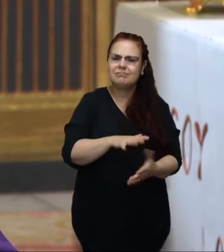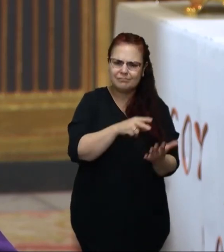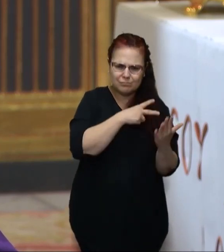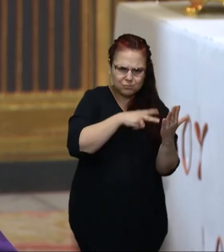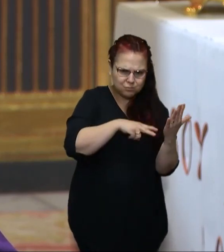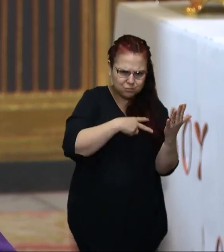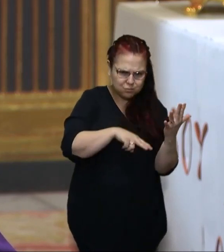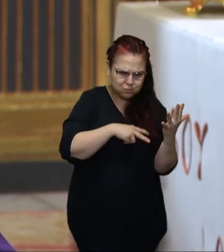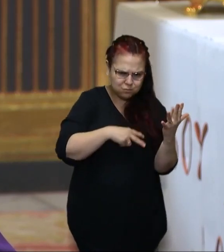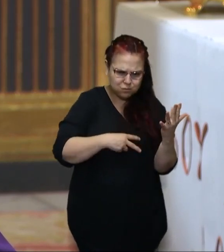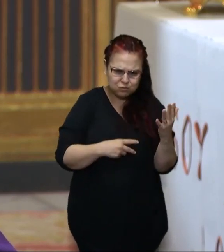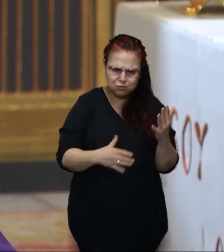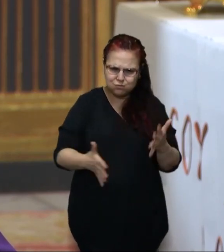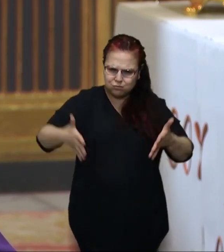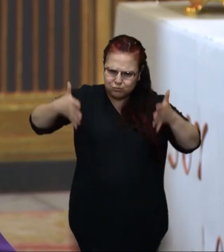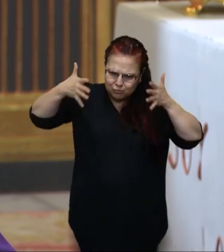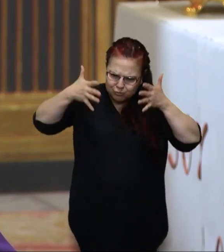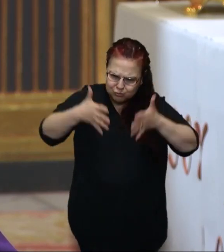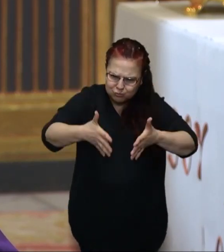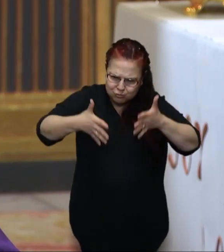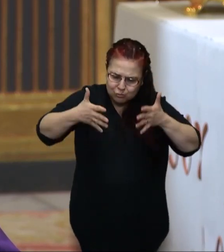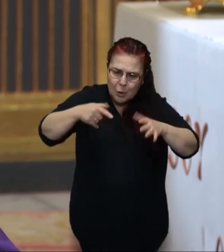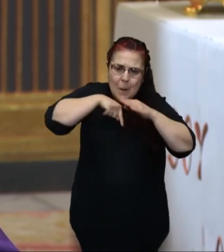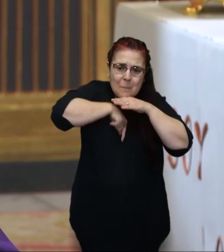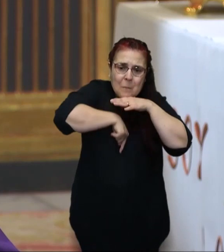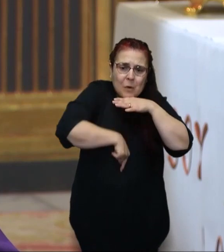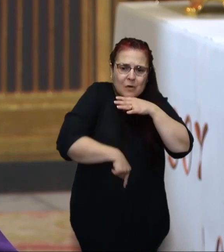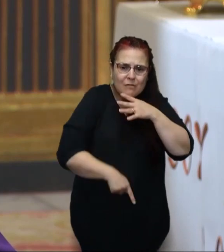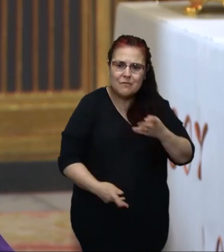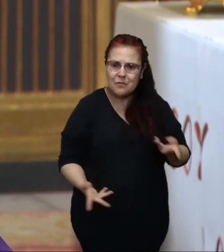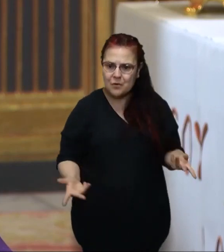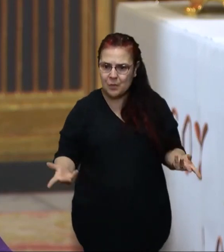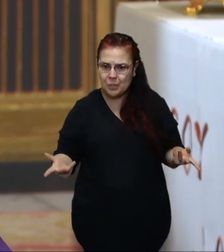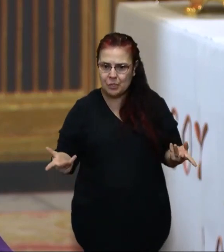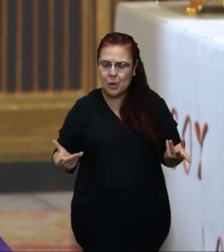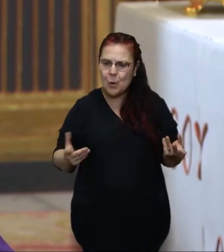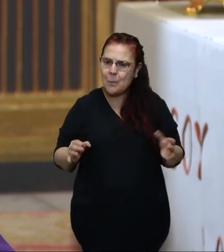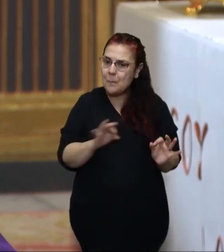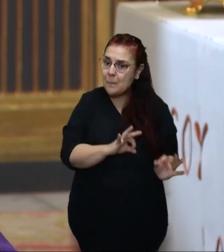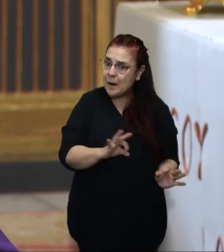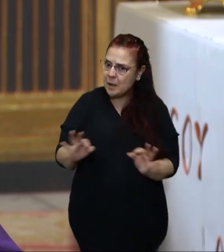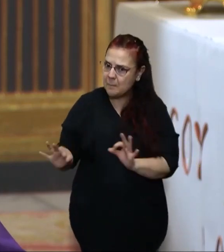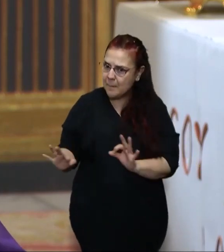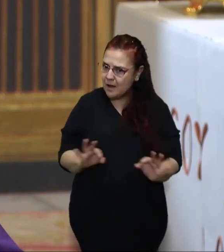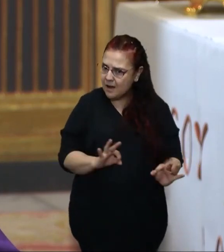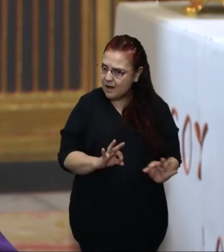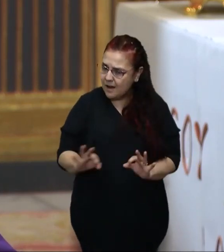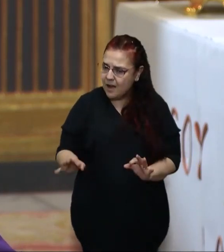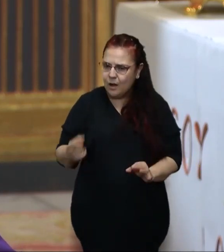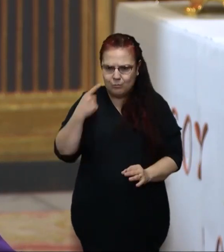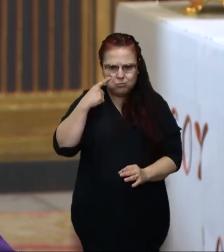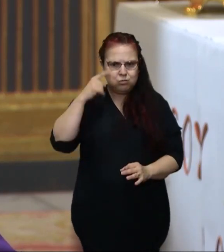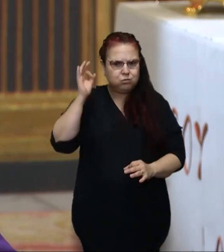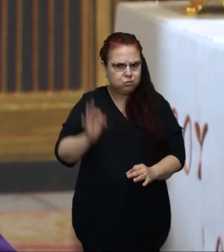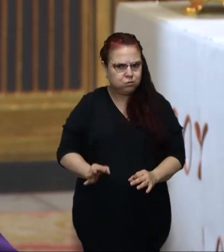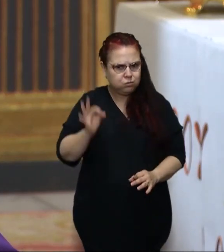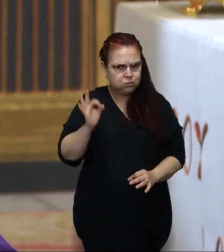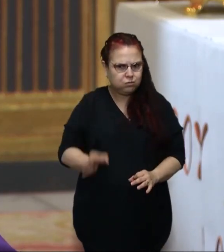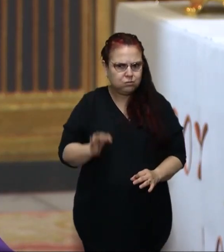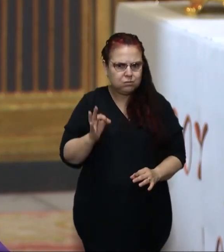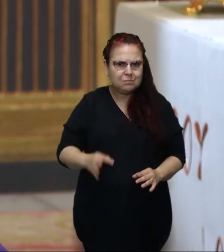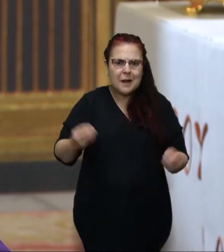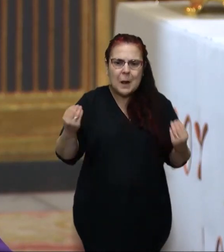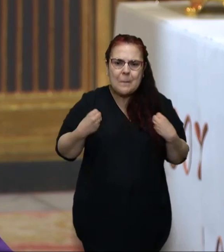de profunda contemplación, de preparación auténtica para vivir el